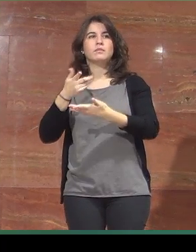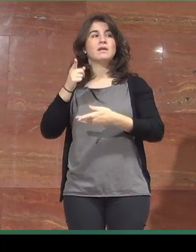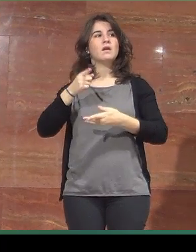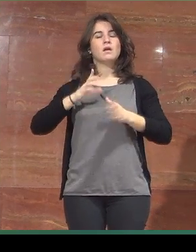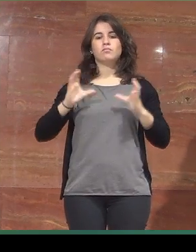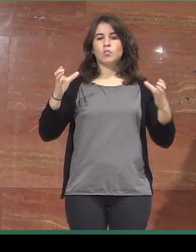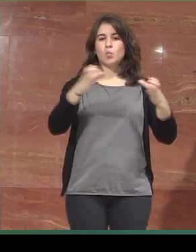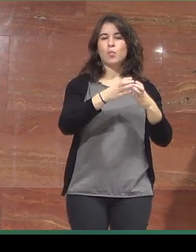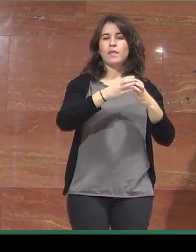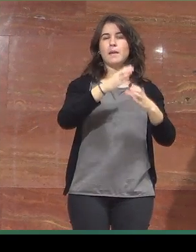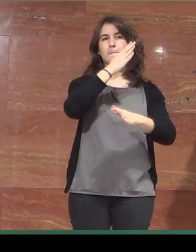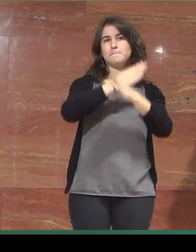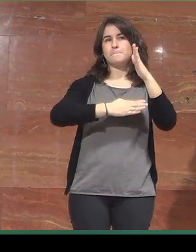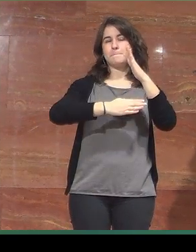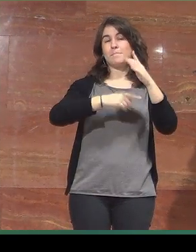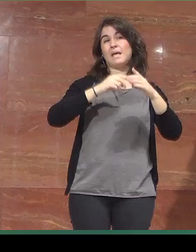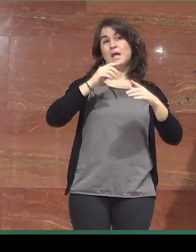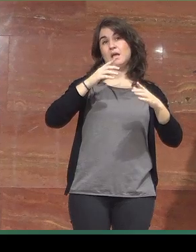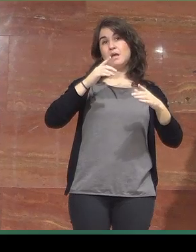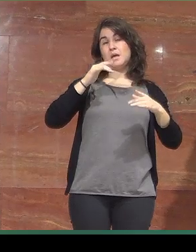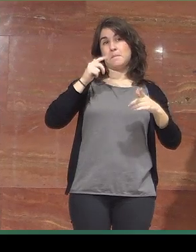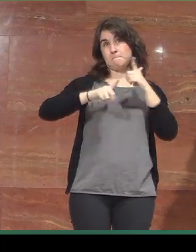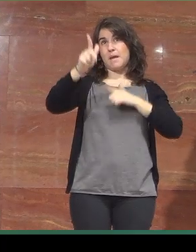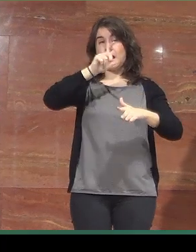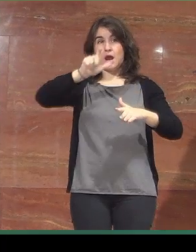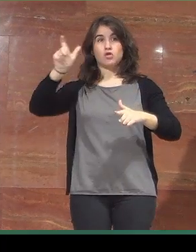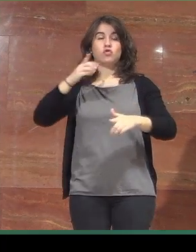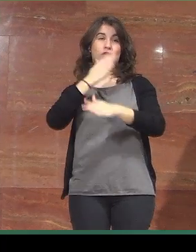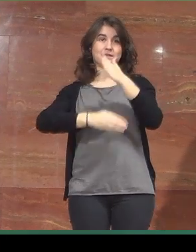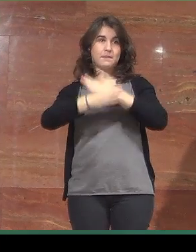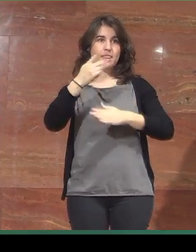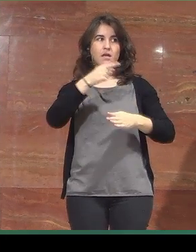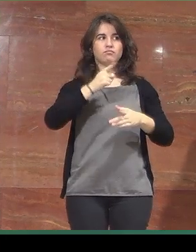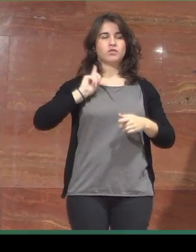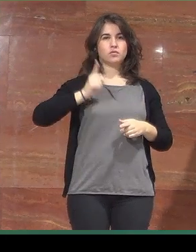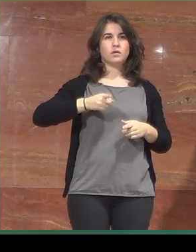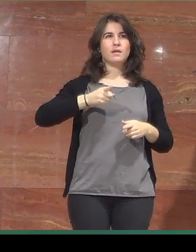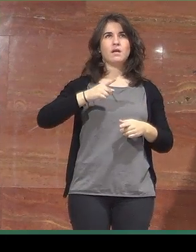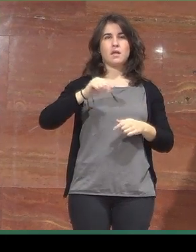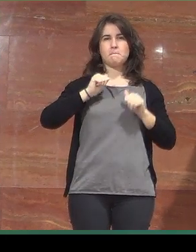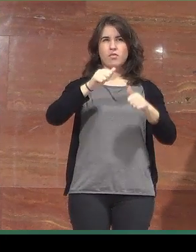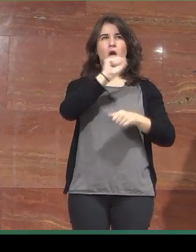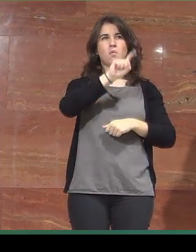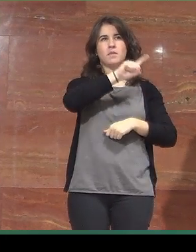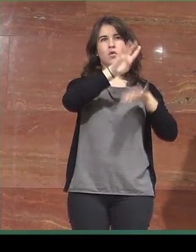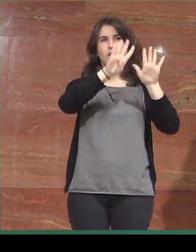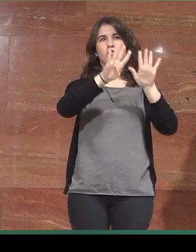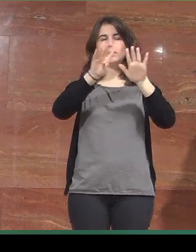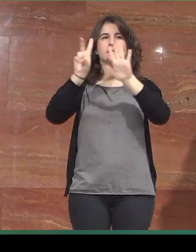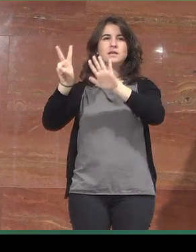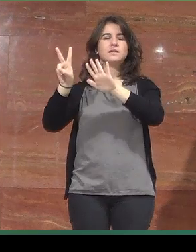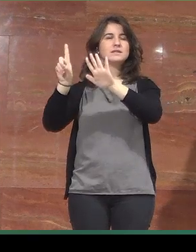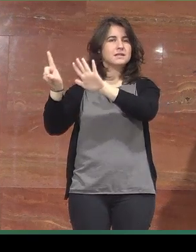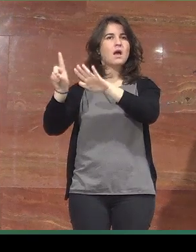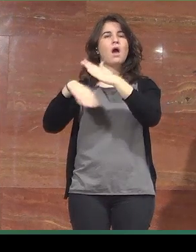con discapacidad en líneas aéreas de la Conferencia Europea Civil de Aviación desde 1996 a 2012 y en